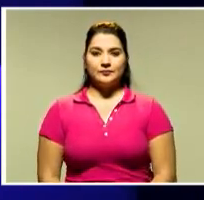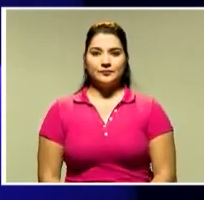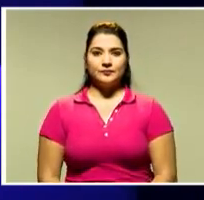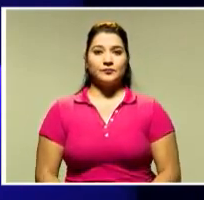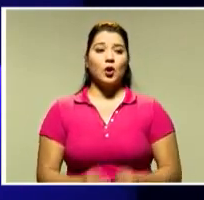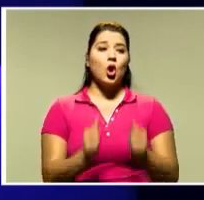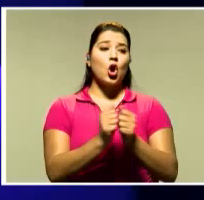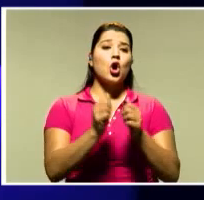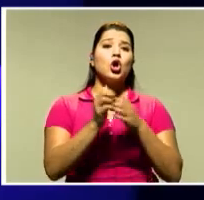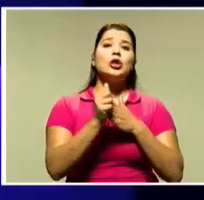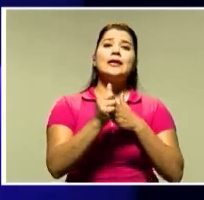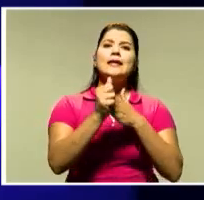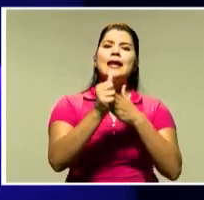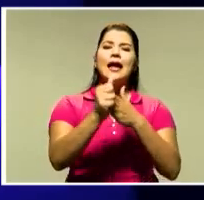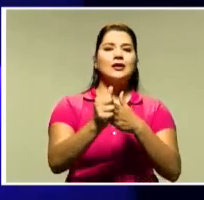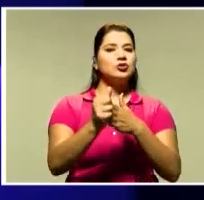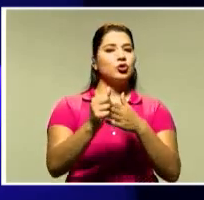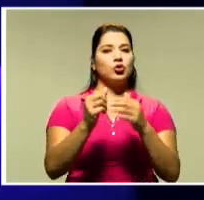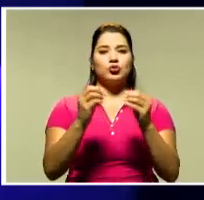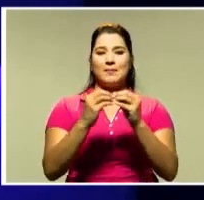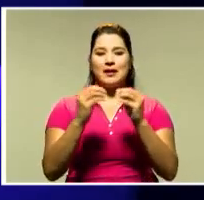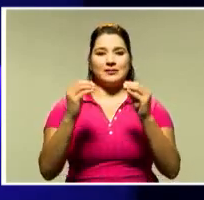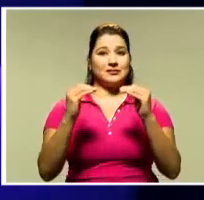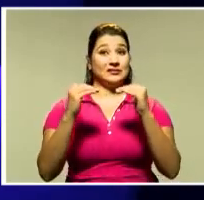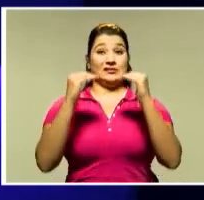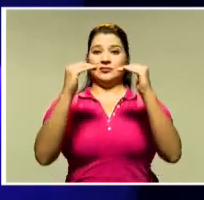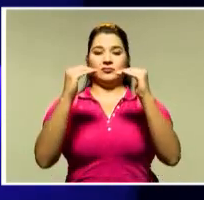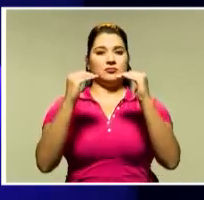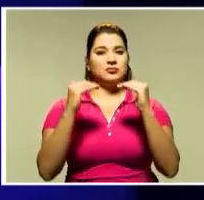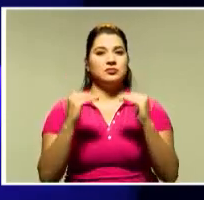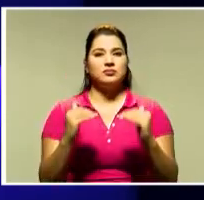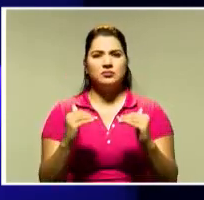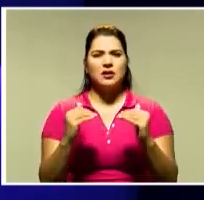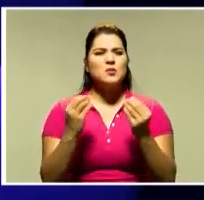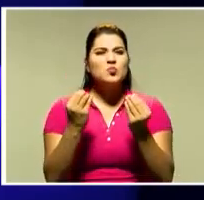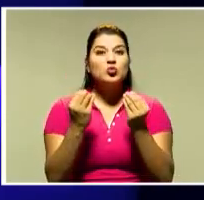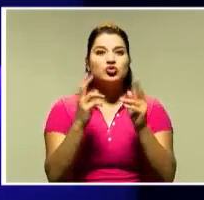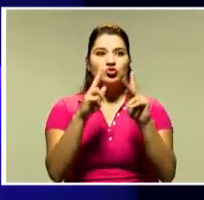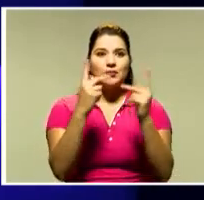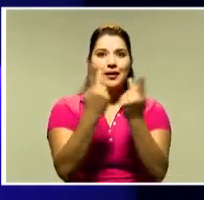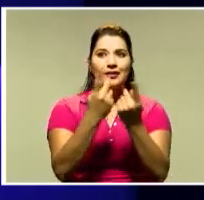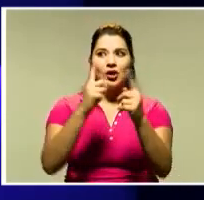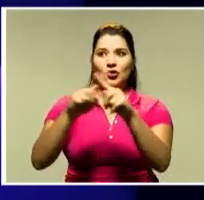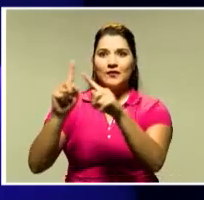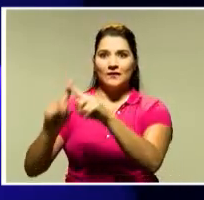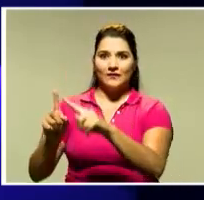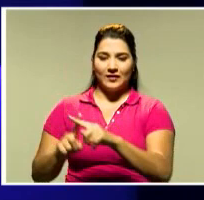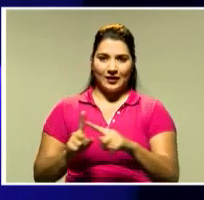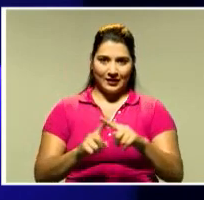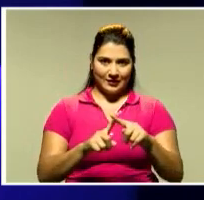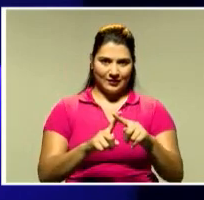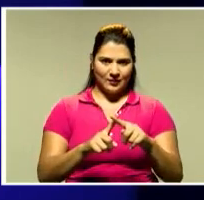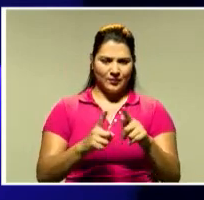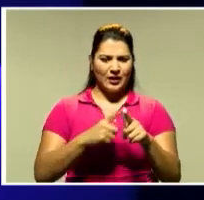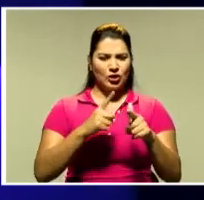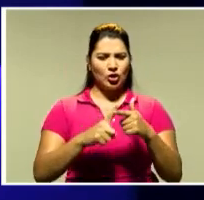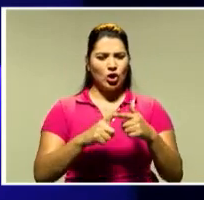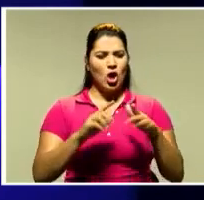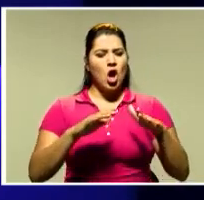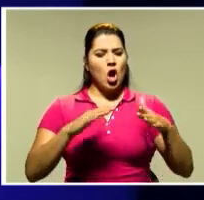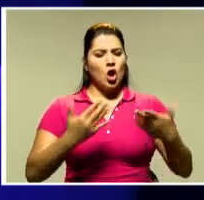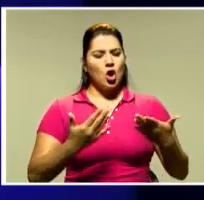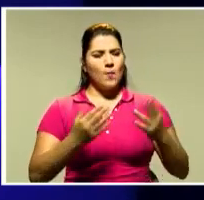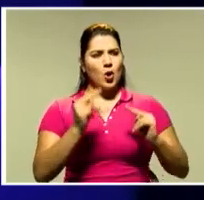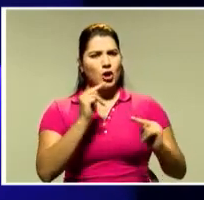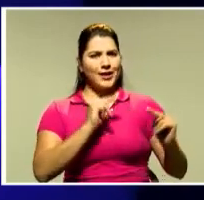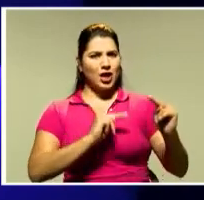con liderazgos disminuidos y alta fragmentación. ¿Cómo era negociar en aquel momento